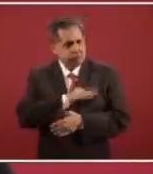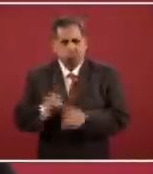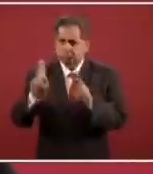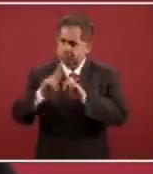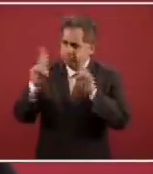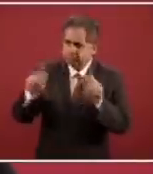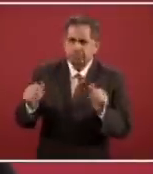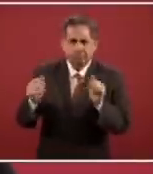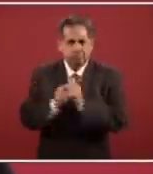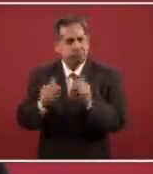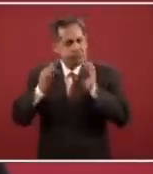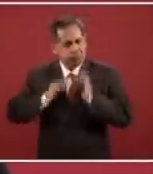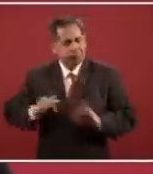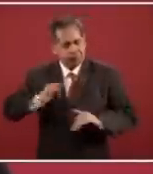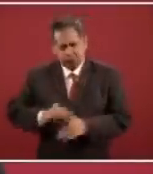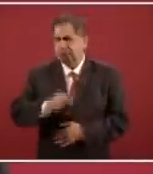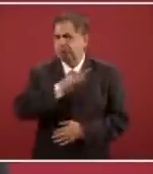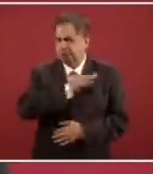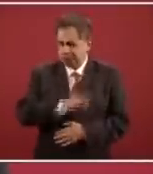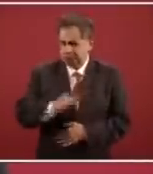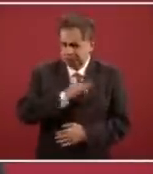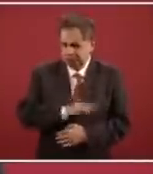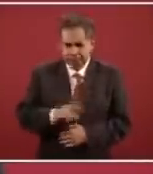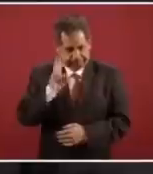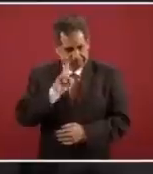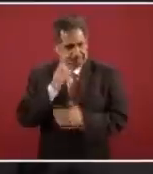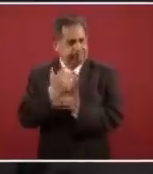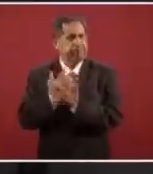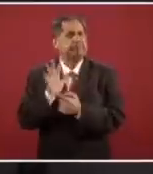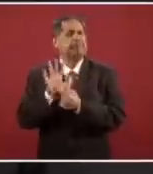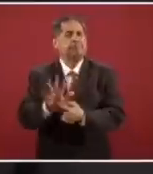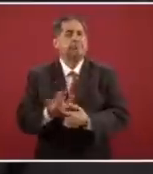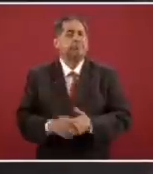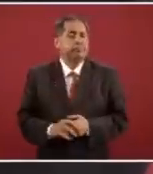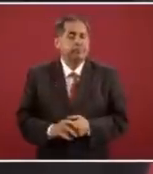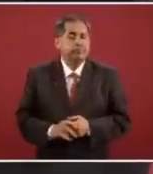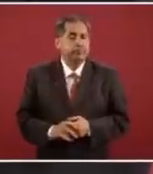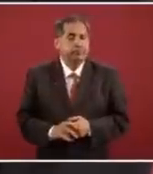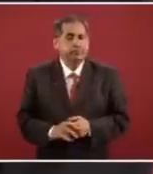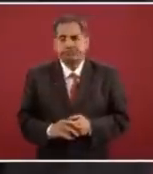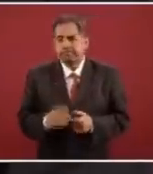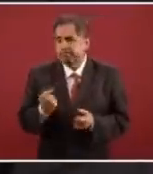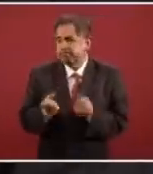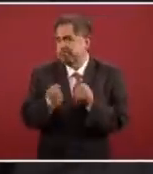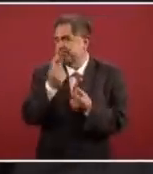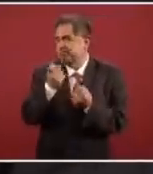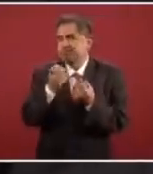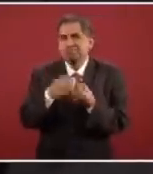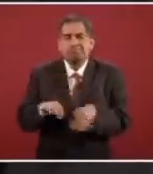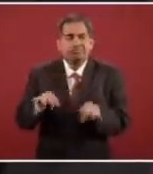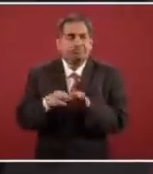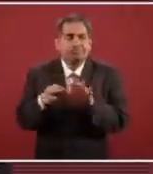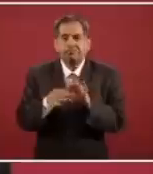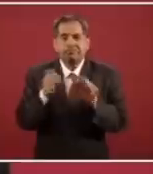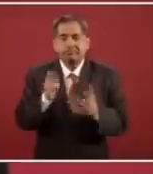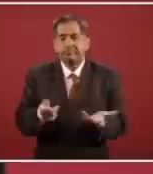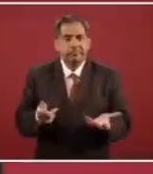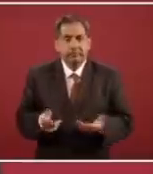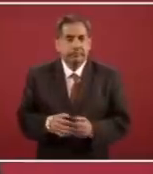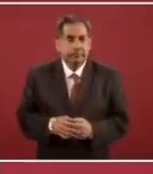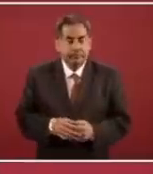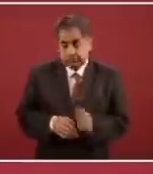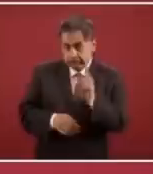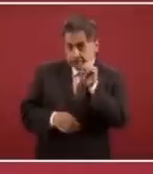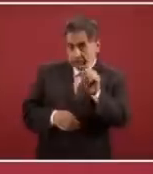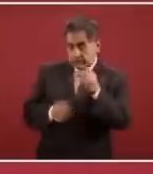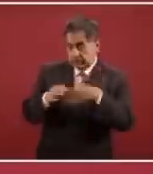tranquilidad, de otra manera. Y hay cosas que son fundamentales. Una